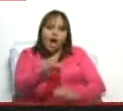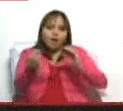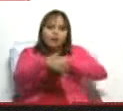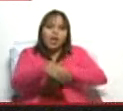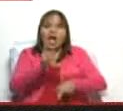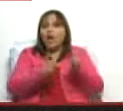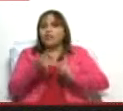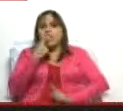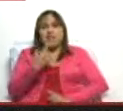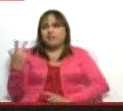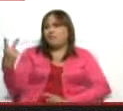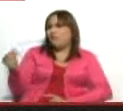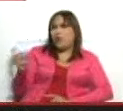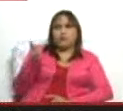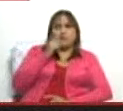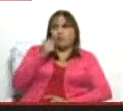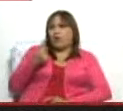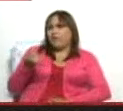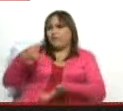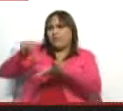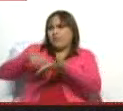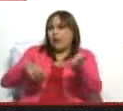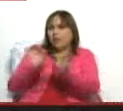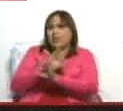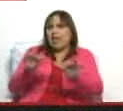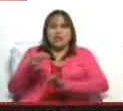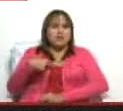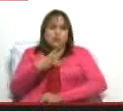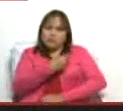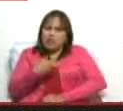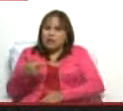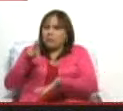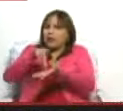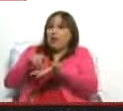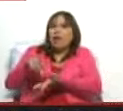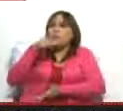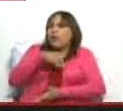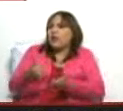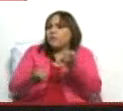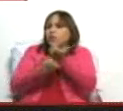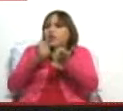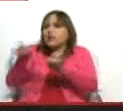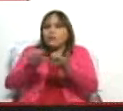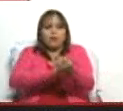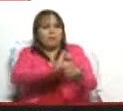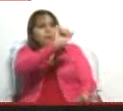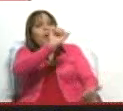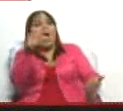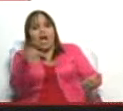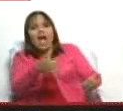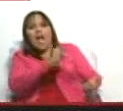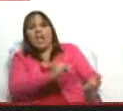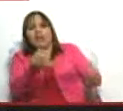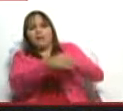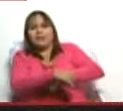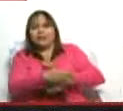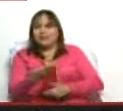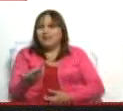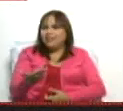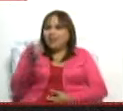algunos negaron al principio, dijeron, no, yo no estoy representado ahí, no sé qué, y ahora lo sacan como su única banderita, ¿ves?